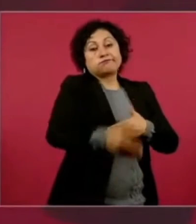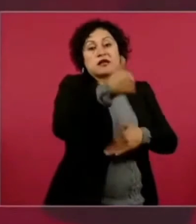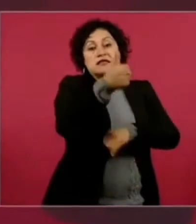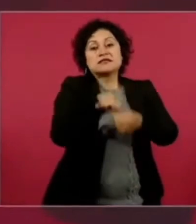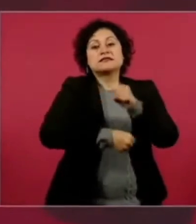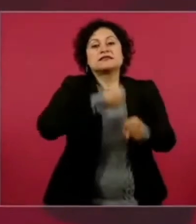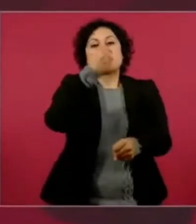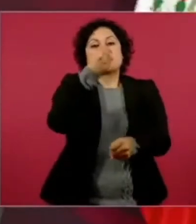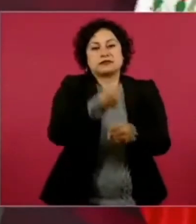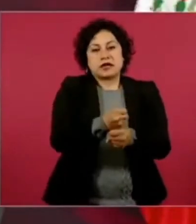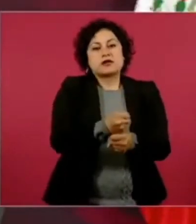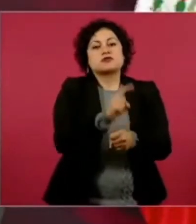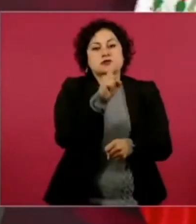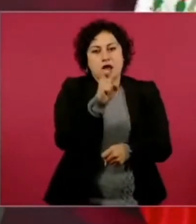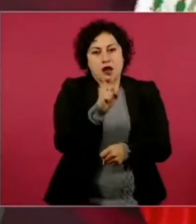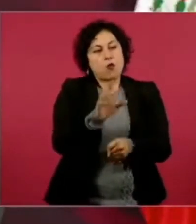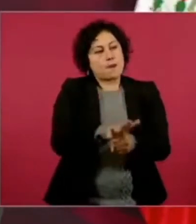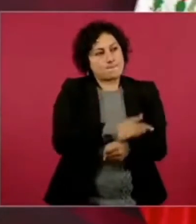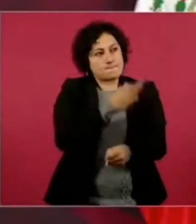más.